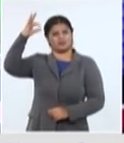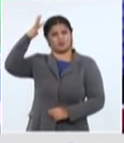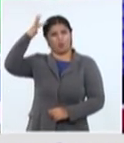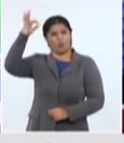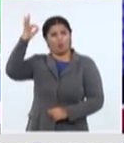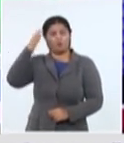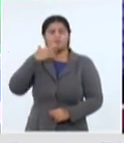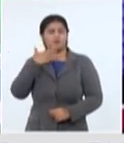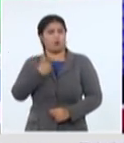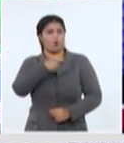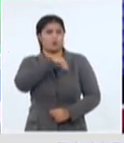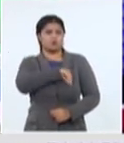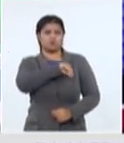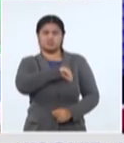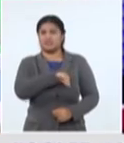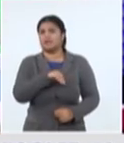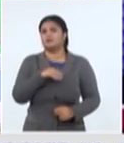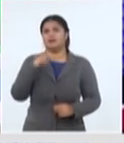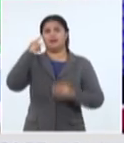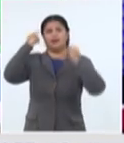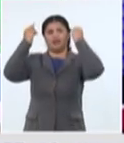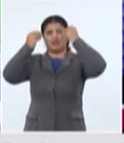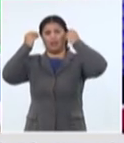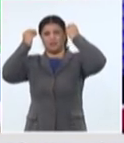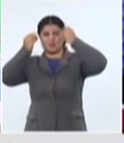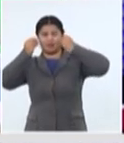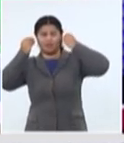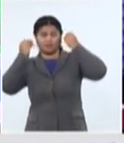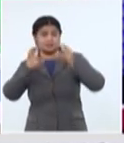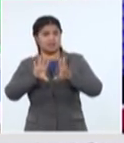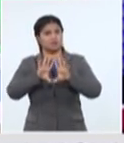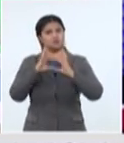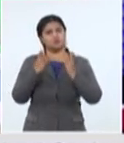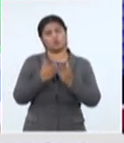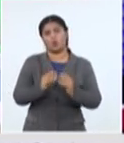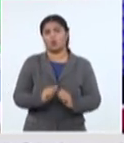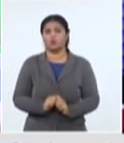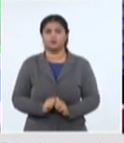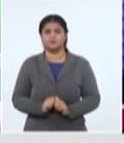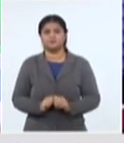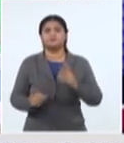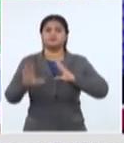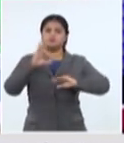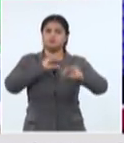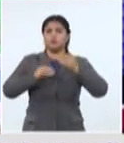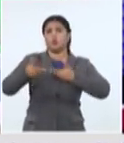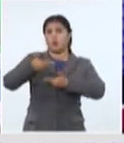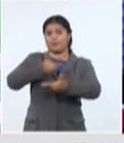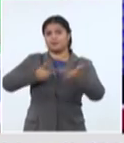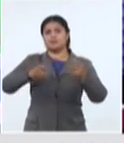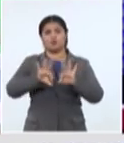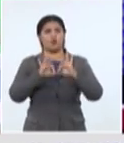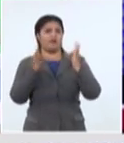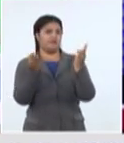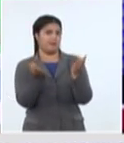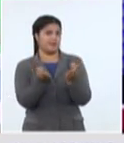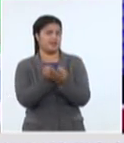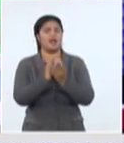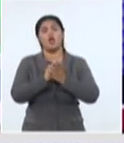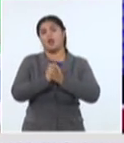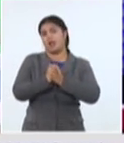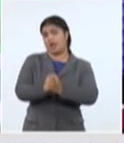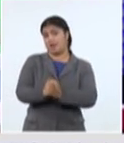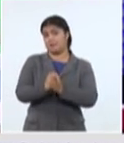como normal, o sea, no autocastigo, buscar la ayuda médica para esa ventilación emocional, o sea, identificarlo